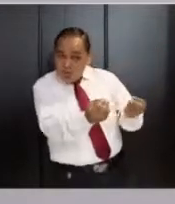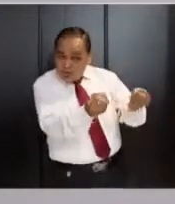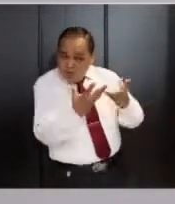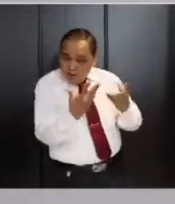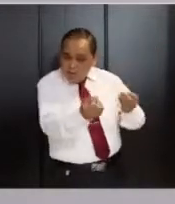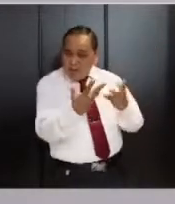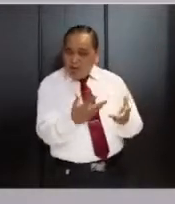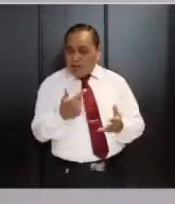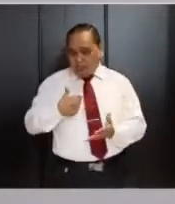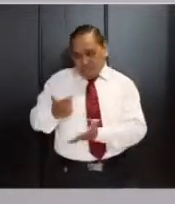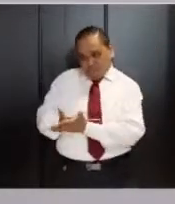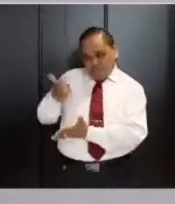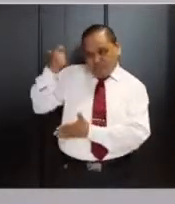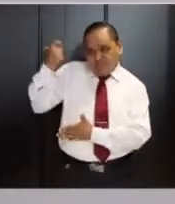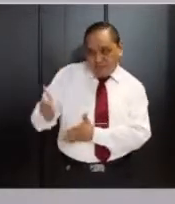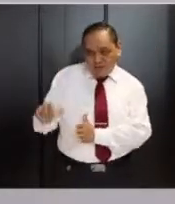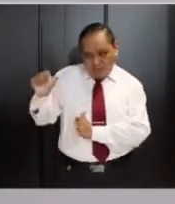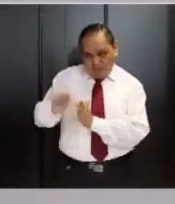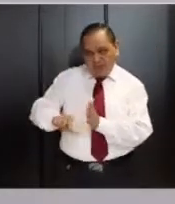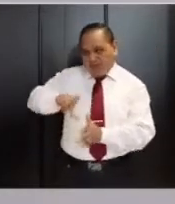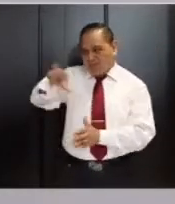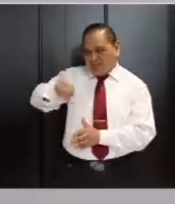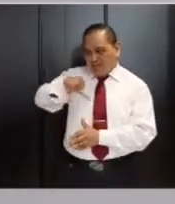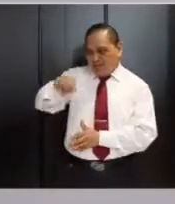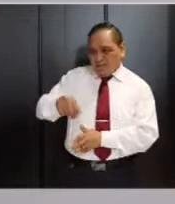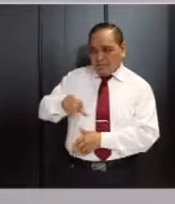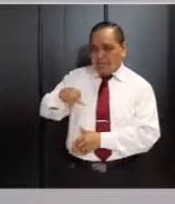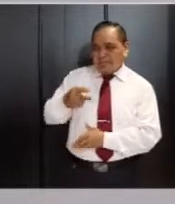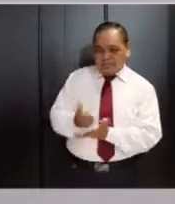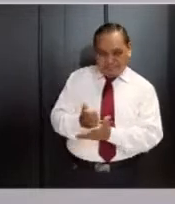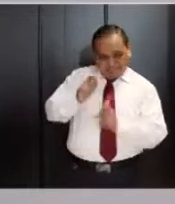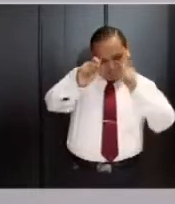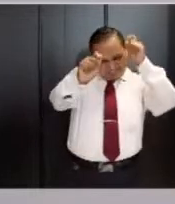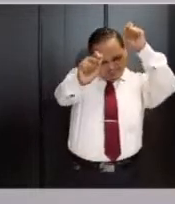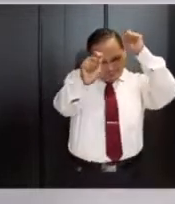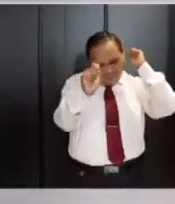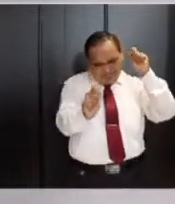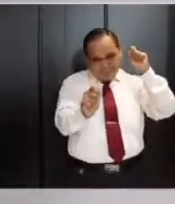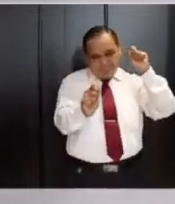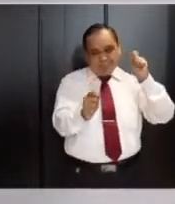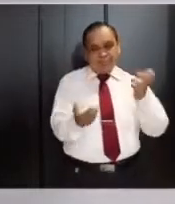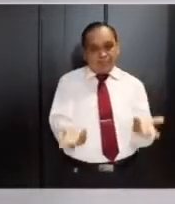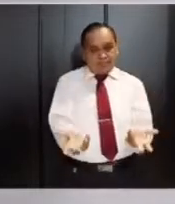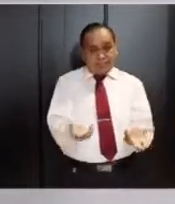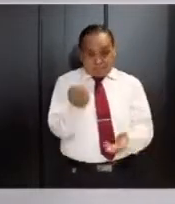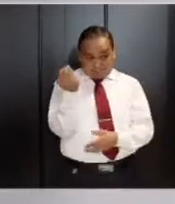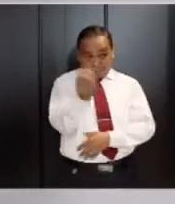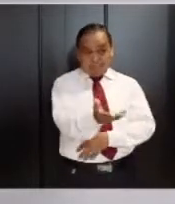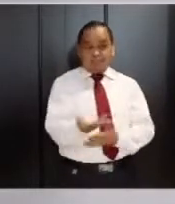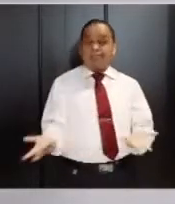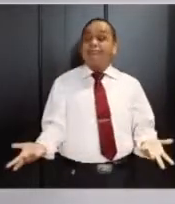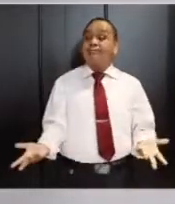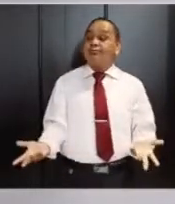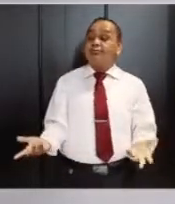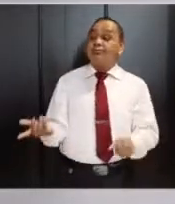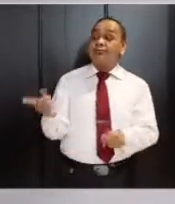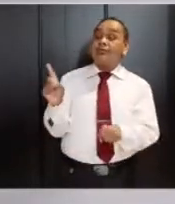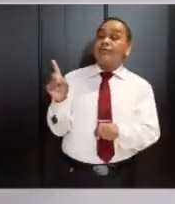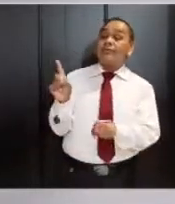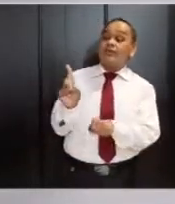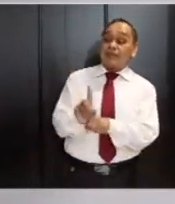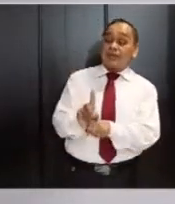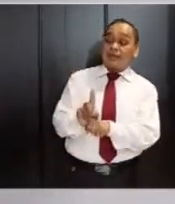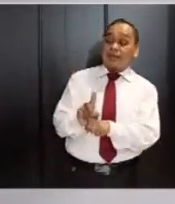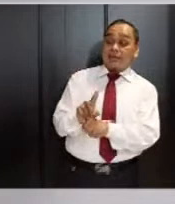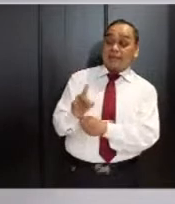vale verga y te lo pago el otro mes o cuando sea, y pon las putas gorras. Es lo que tienen que hacer. Porque el día que no salgan los